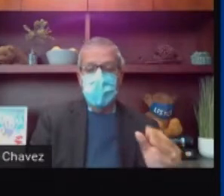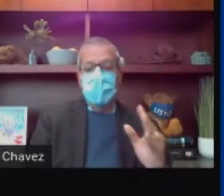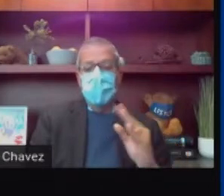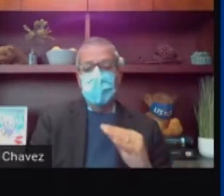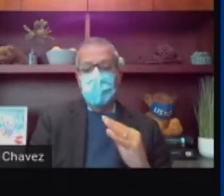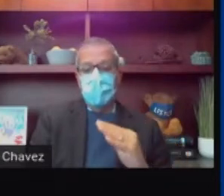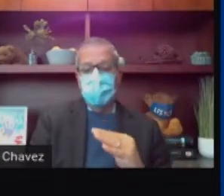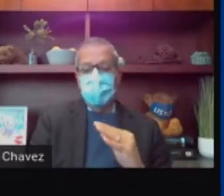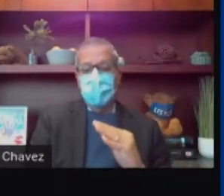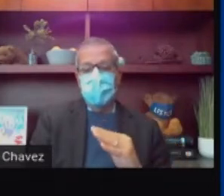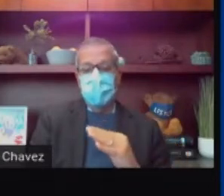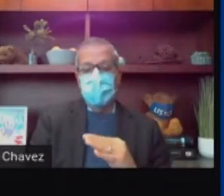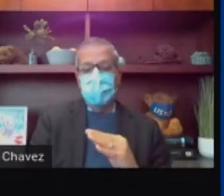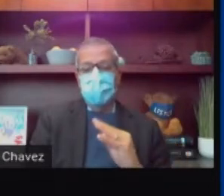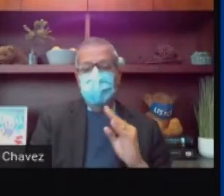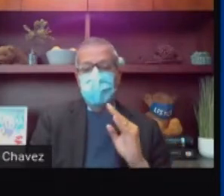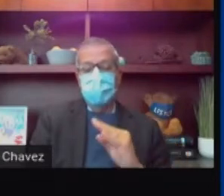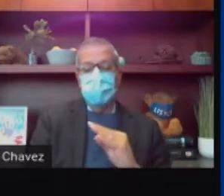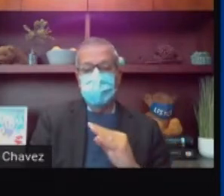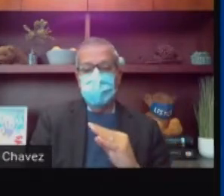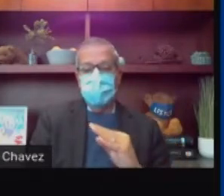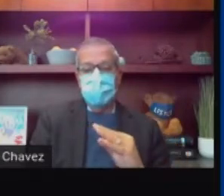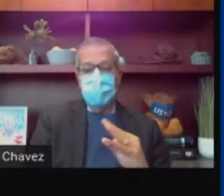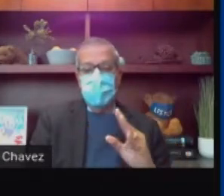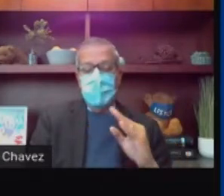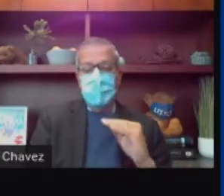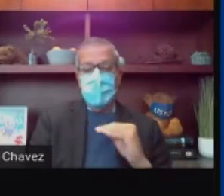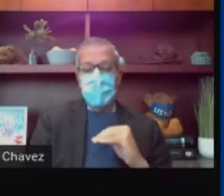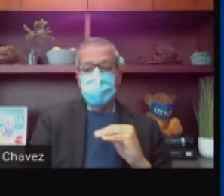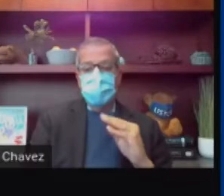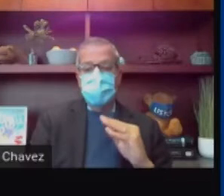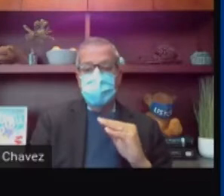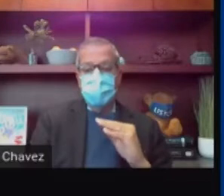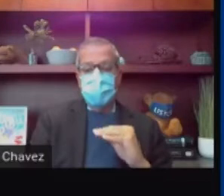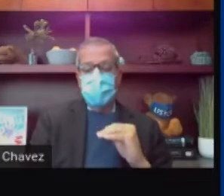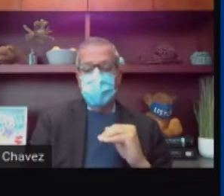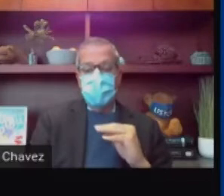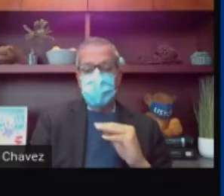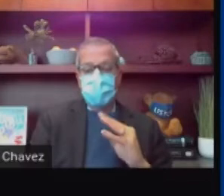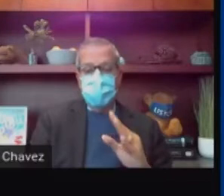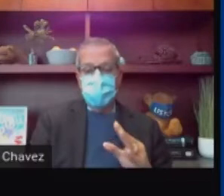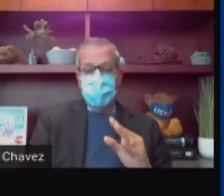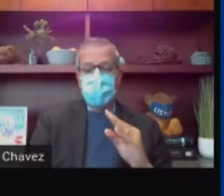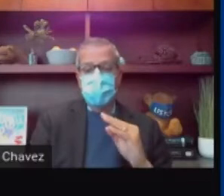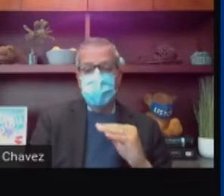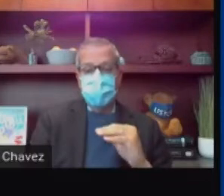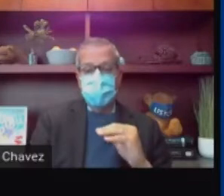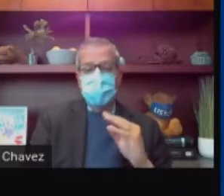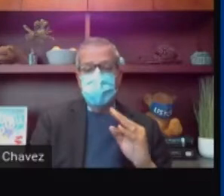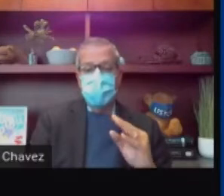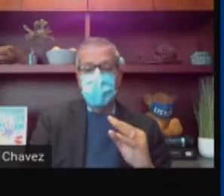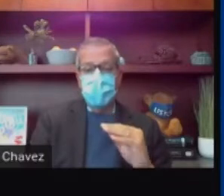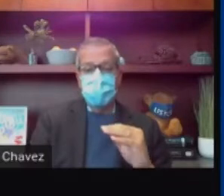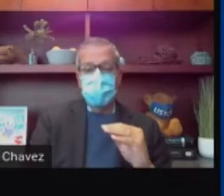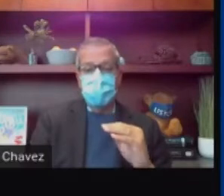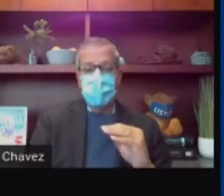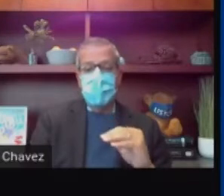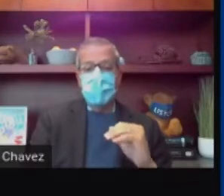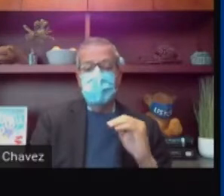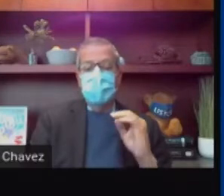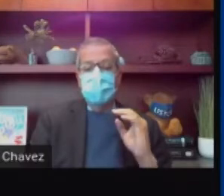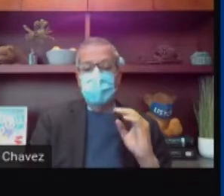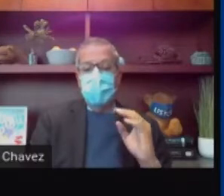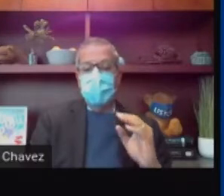mascarilla y como es mantener la distancia, eso te disminuye mucho el riesgo. Entonces, esto es un